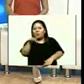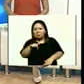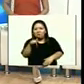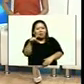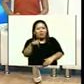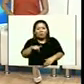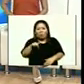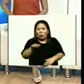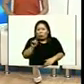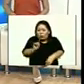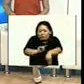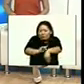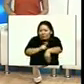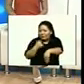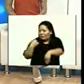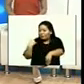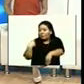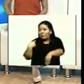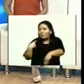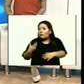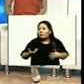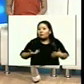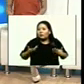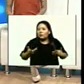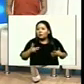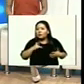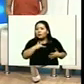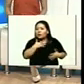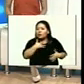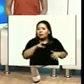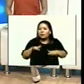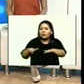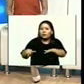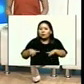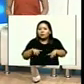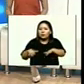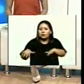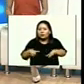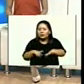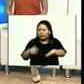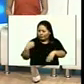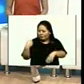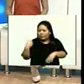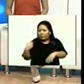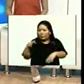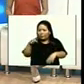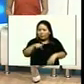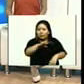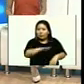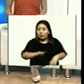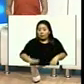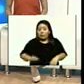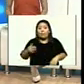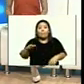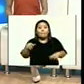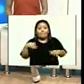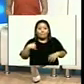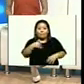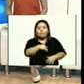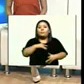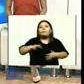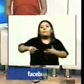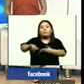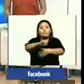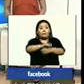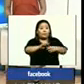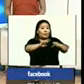precisamente unos minutos se sintió un sismo en el territorio salvadoreño. De hecho, el Ministerio de Medio Ambiente y Recursos Naturales